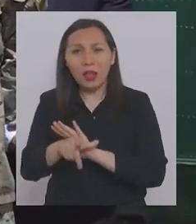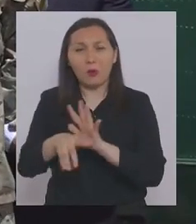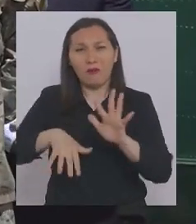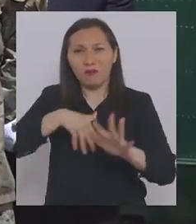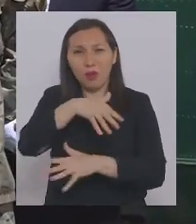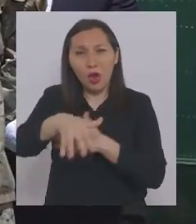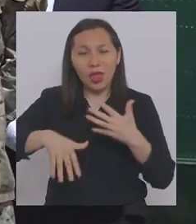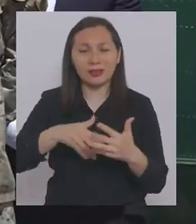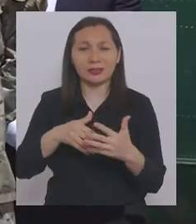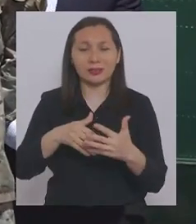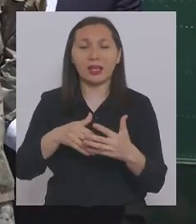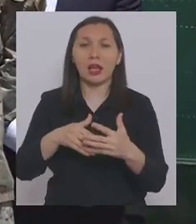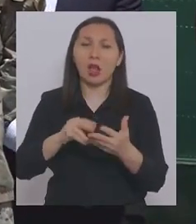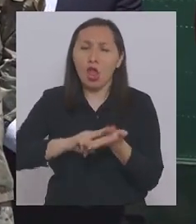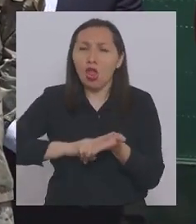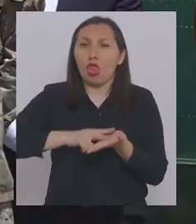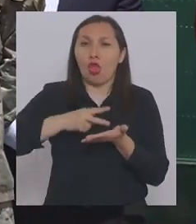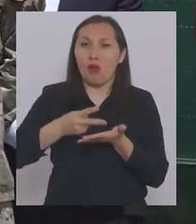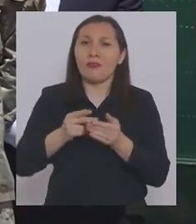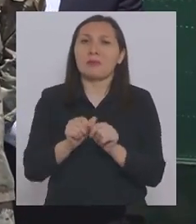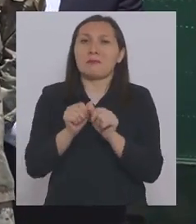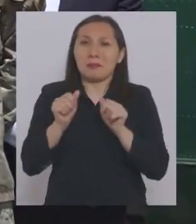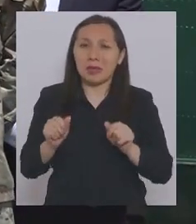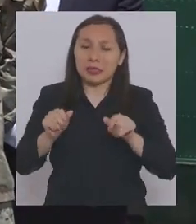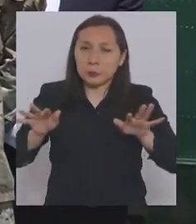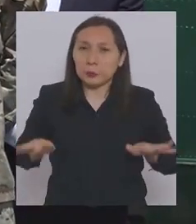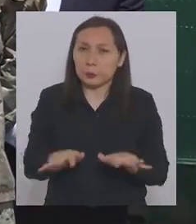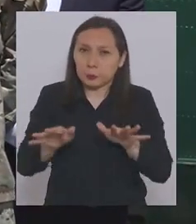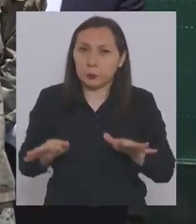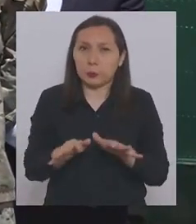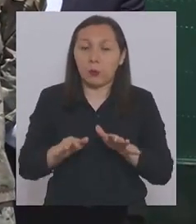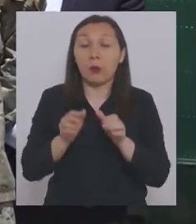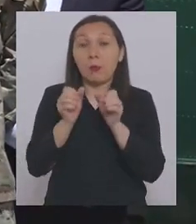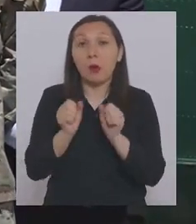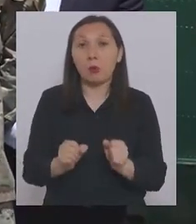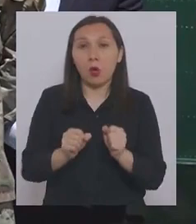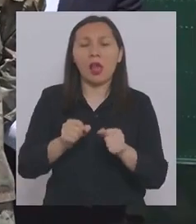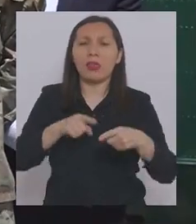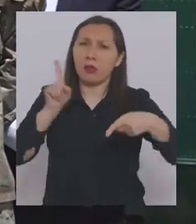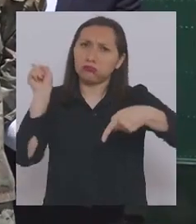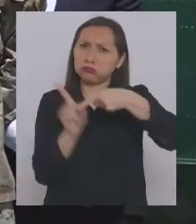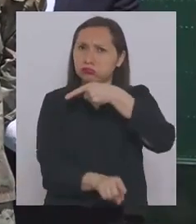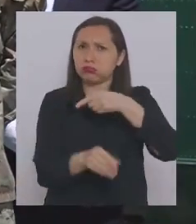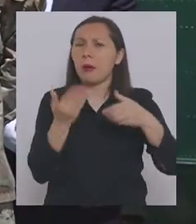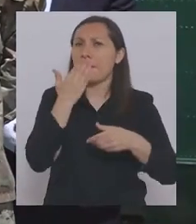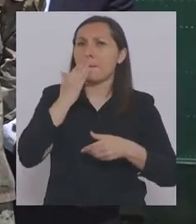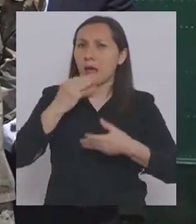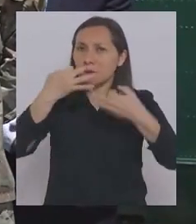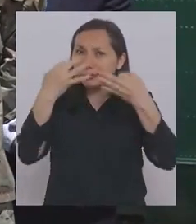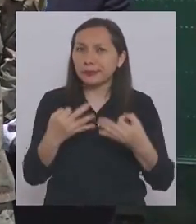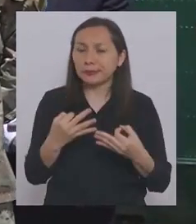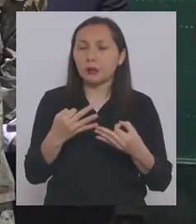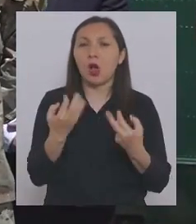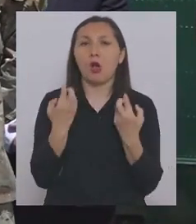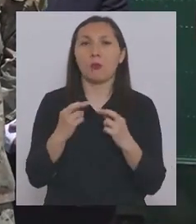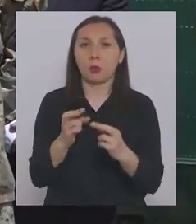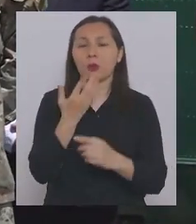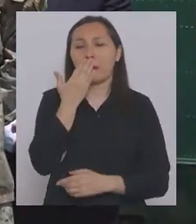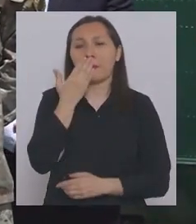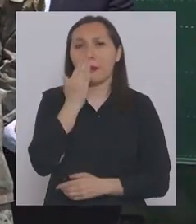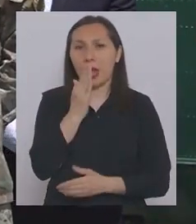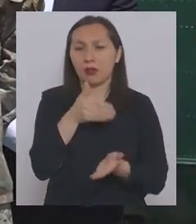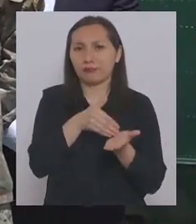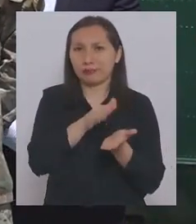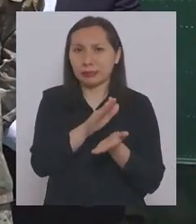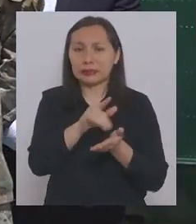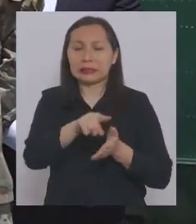violencia, a redoblar los esfuerzos para poder combatir con mayor eficacia y con mayor oportunidad